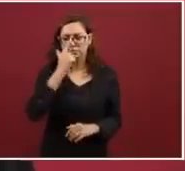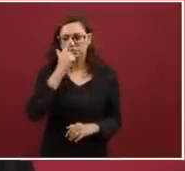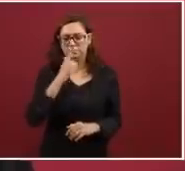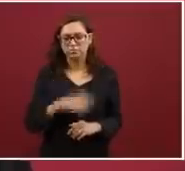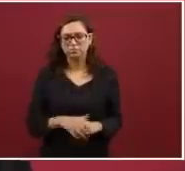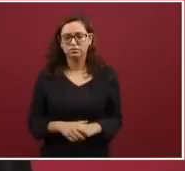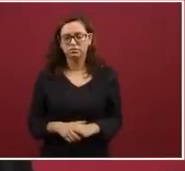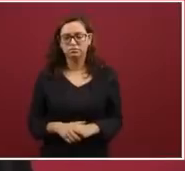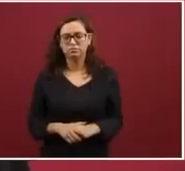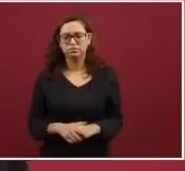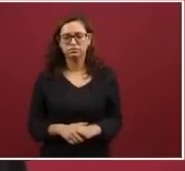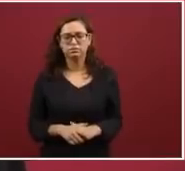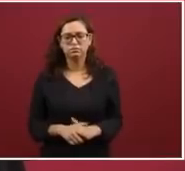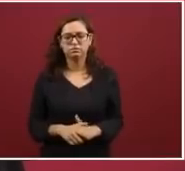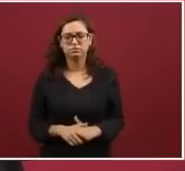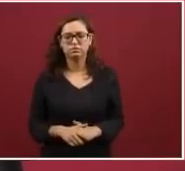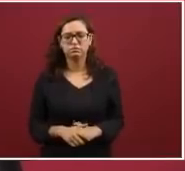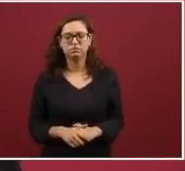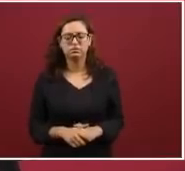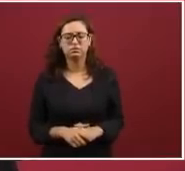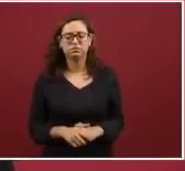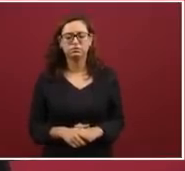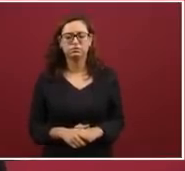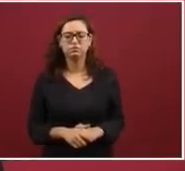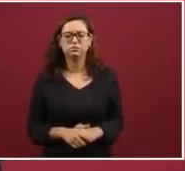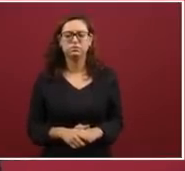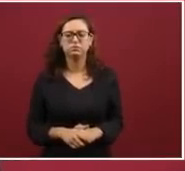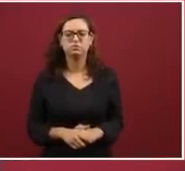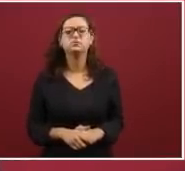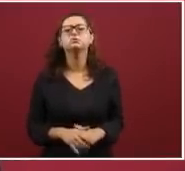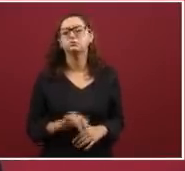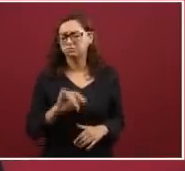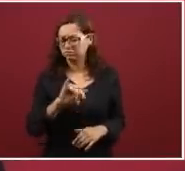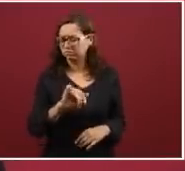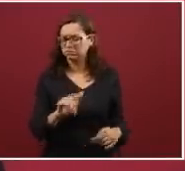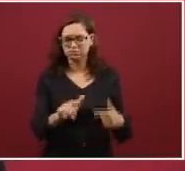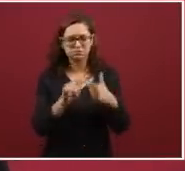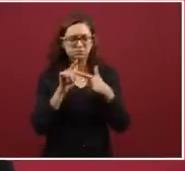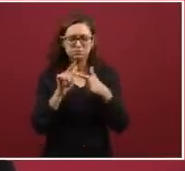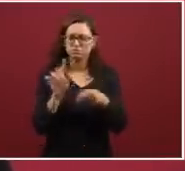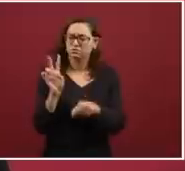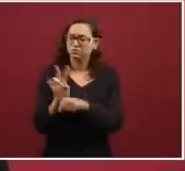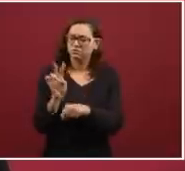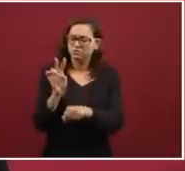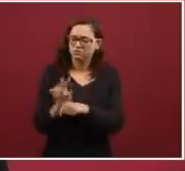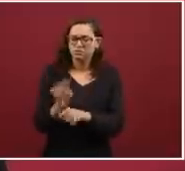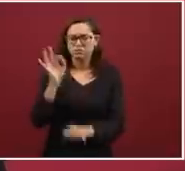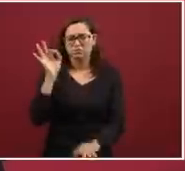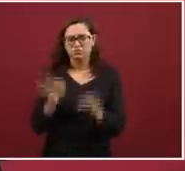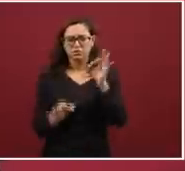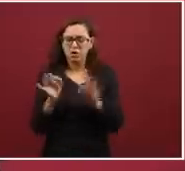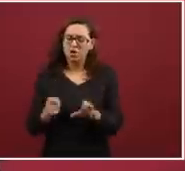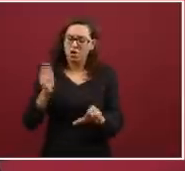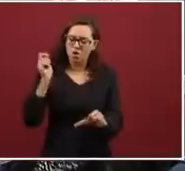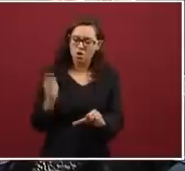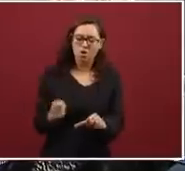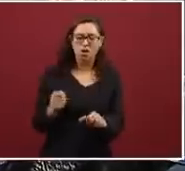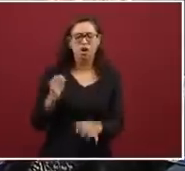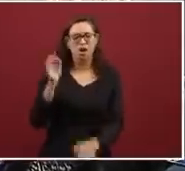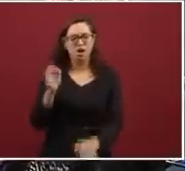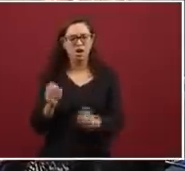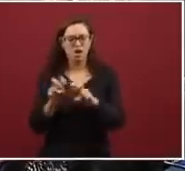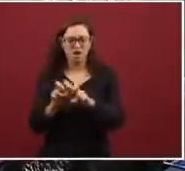atendiendo lo de la actuación de jueces, magistrados, ministros, con todo respeto,